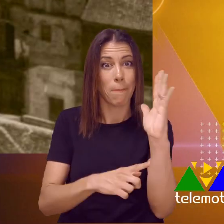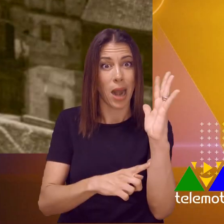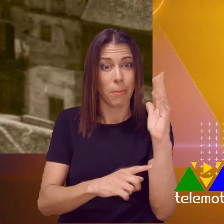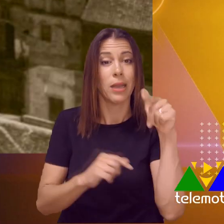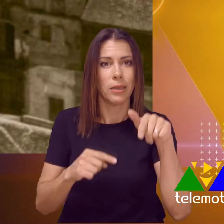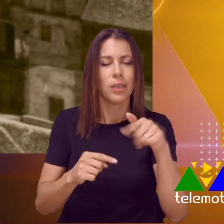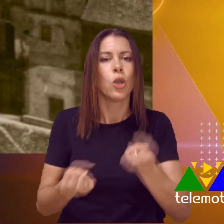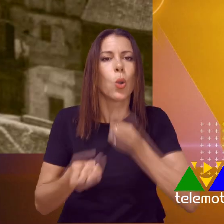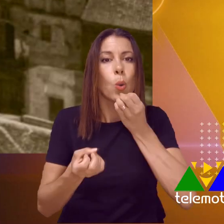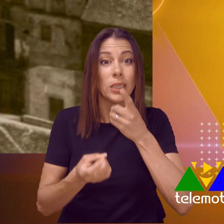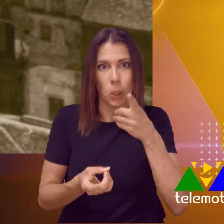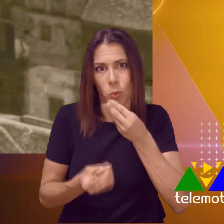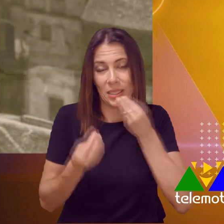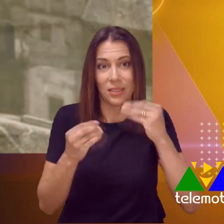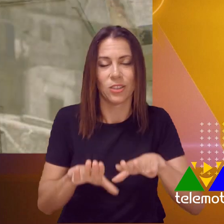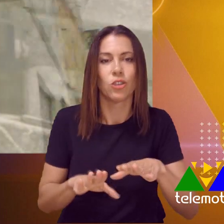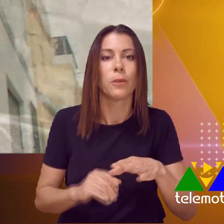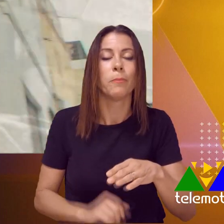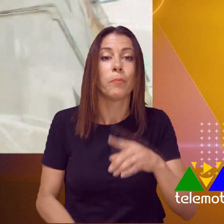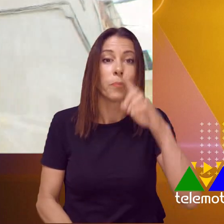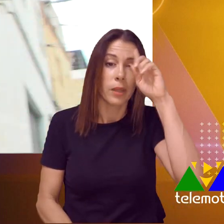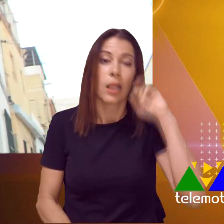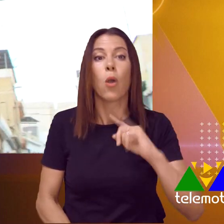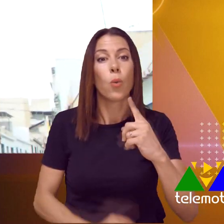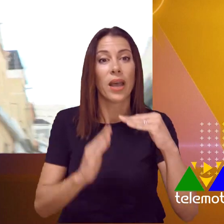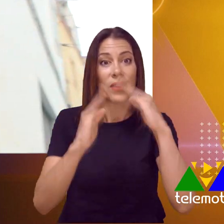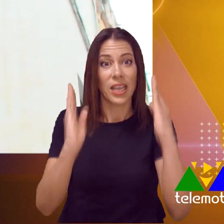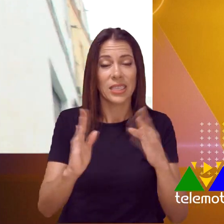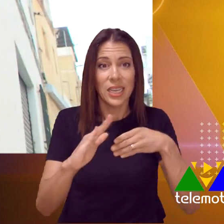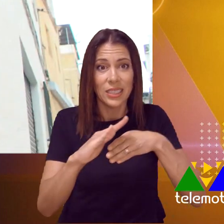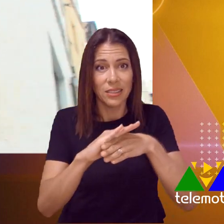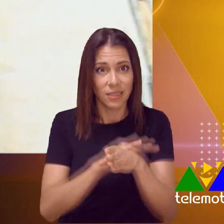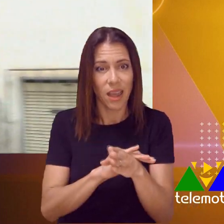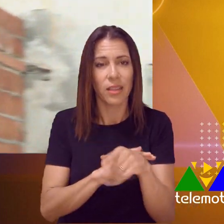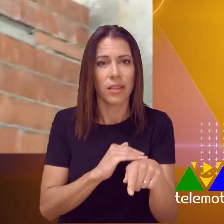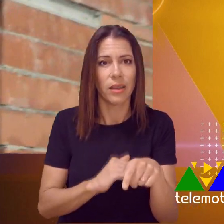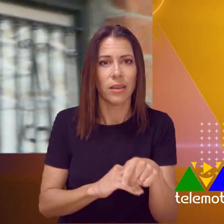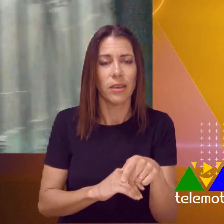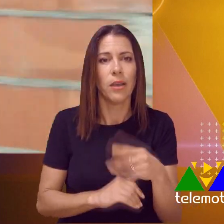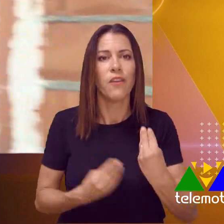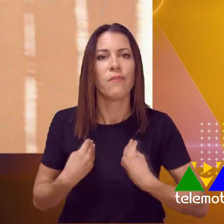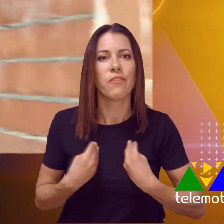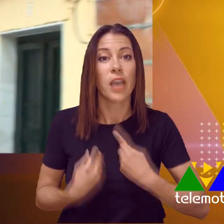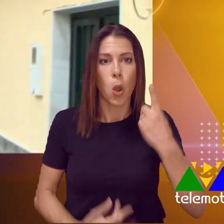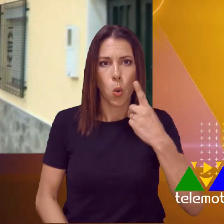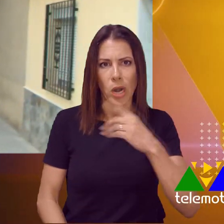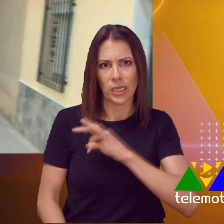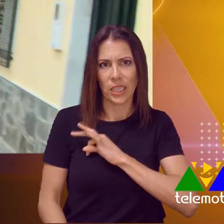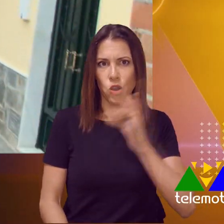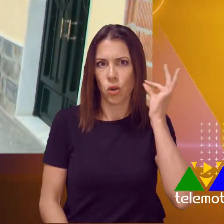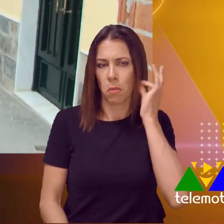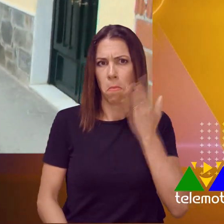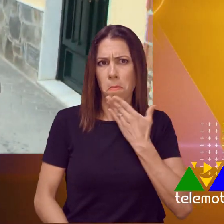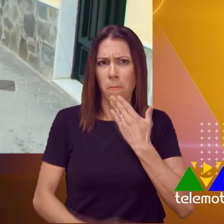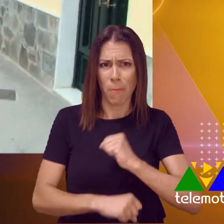contaban una leyenda de que en una de estas casas de la entrada del cenicero de La Palma vivía una señora mayor, una mujer